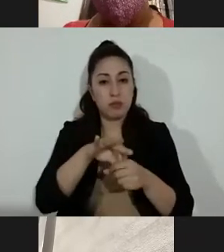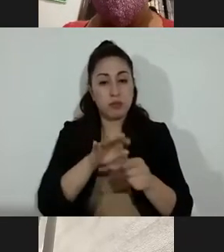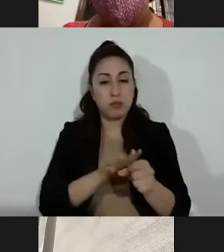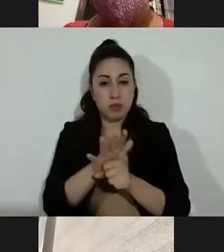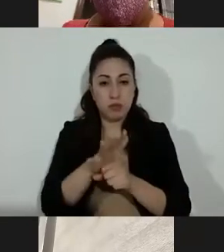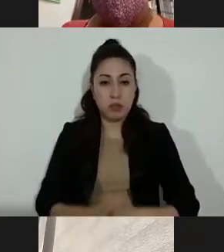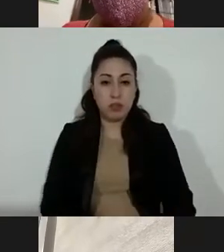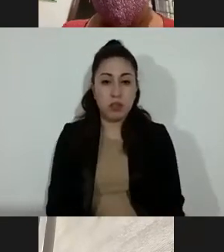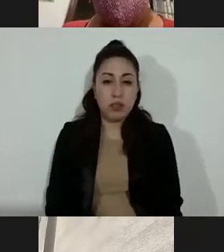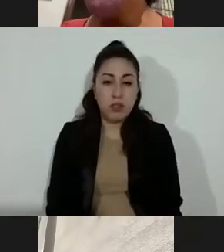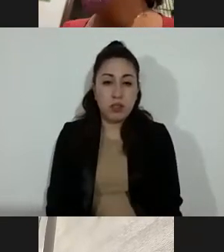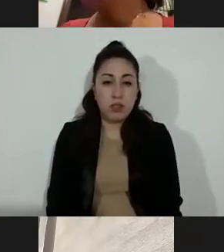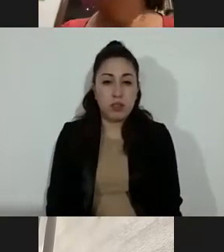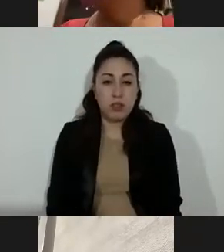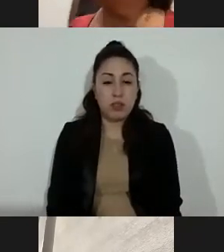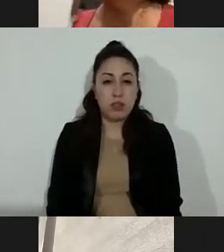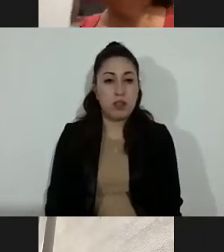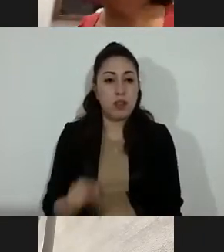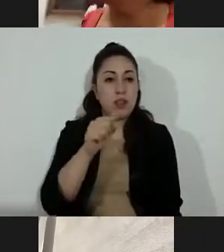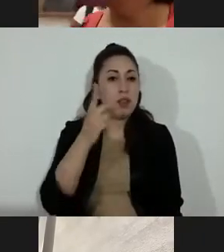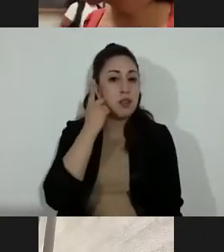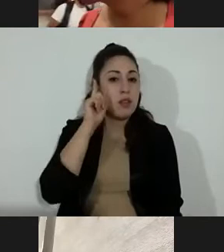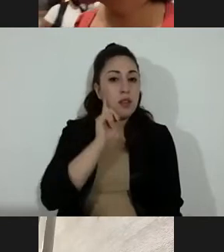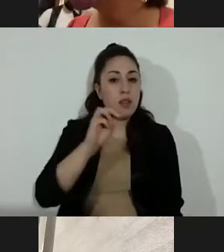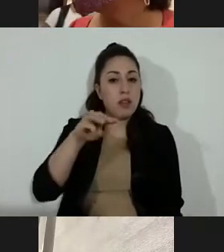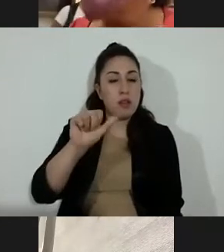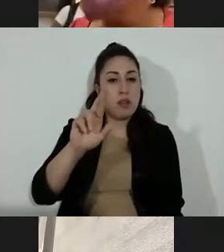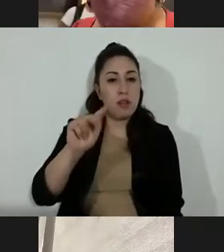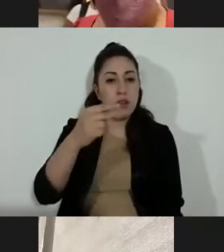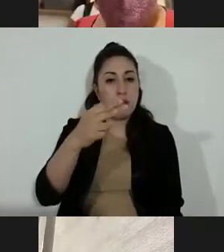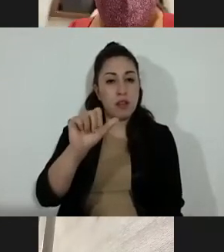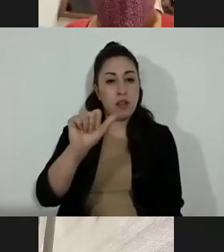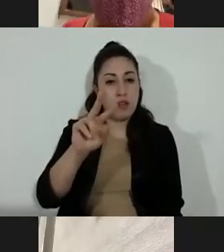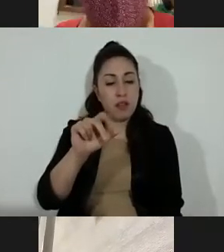voto. Diputada Marta Soledad Ávila Ventura.